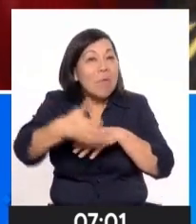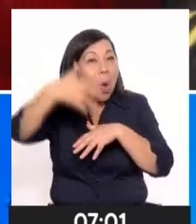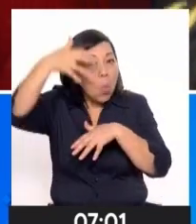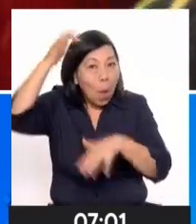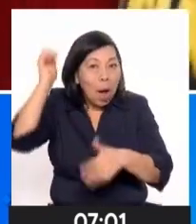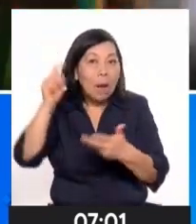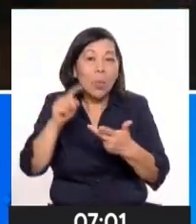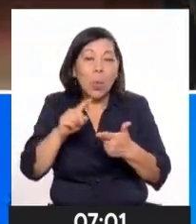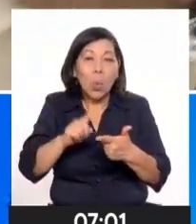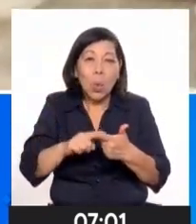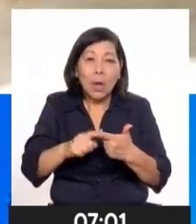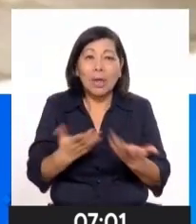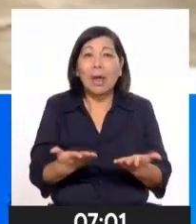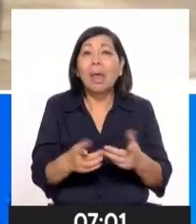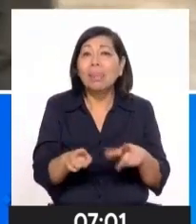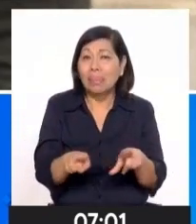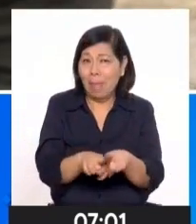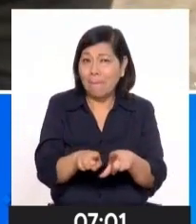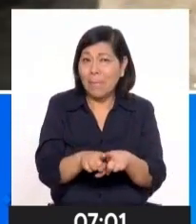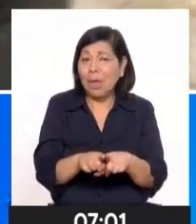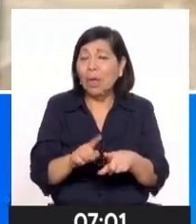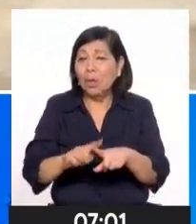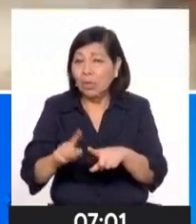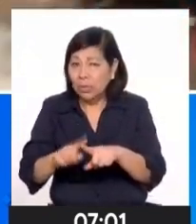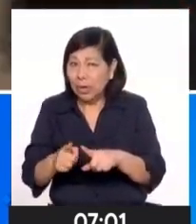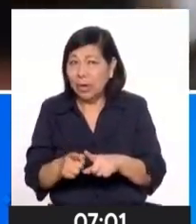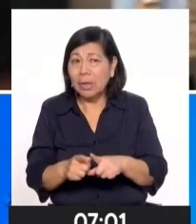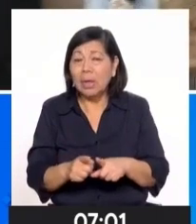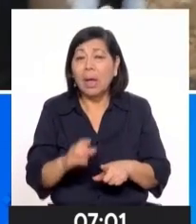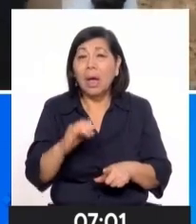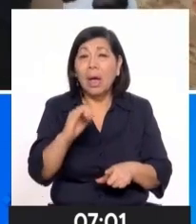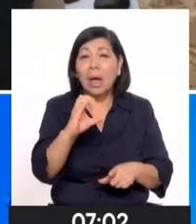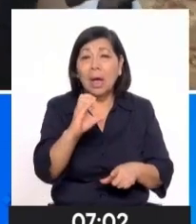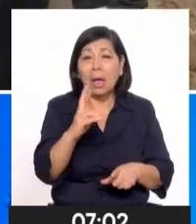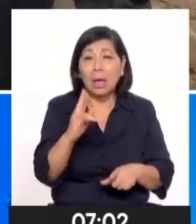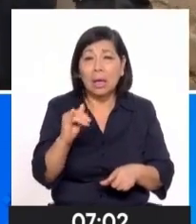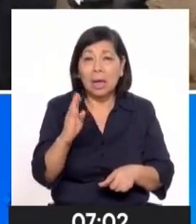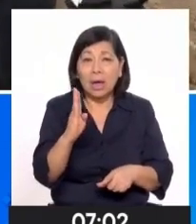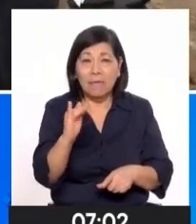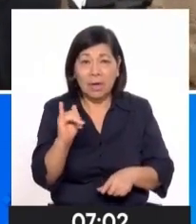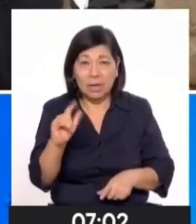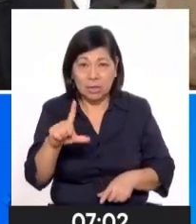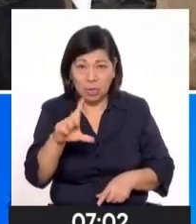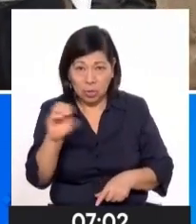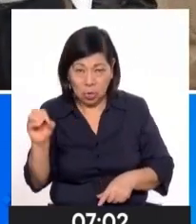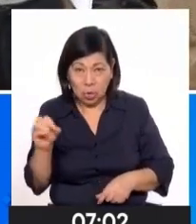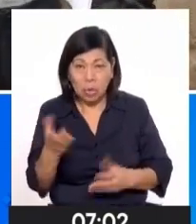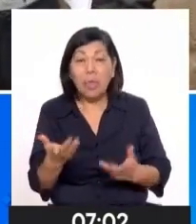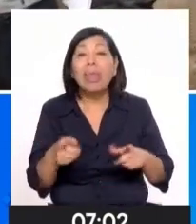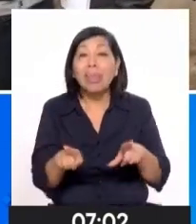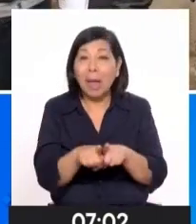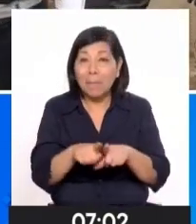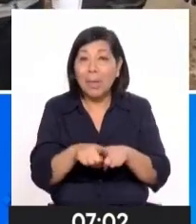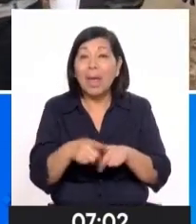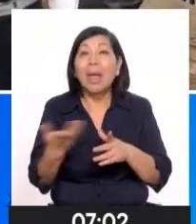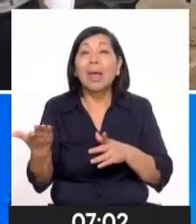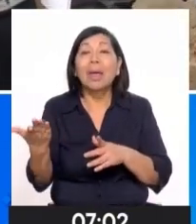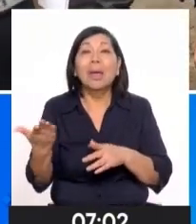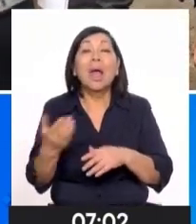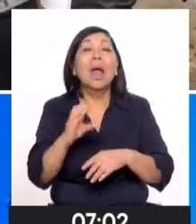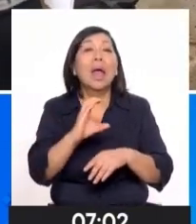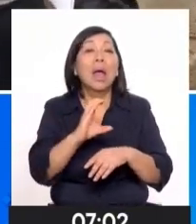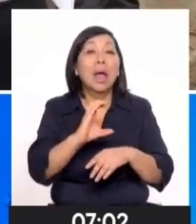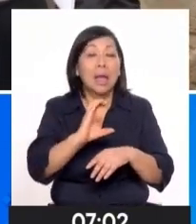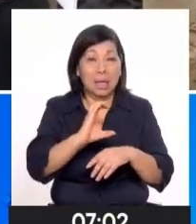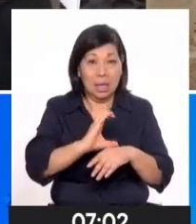tenemos conocimiento que se han realizado diligencias en Caraballo y también en Chancay. Son algunos de los